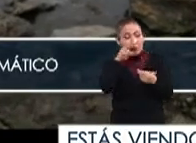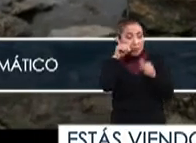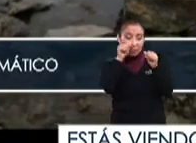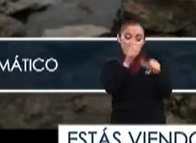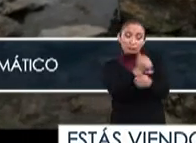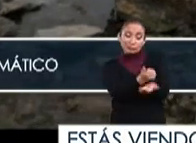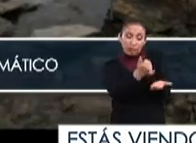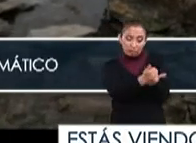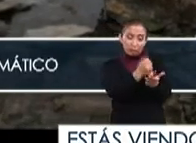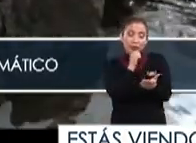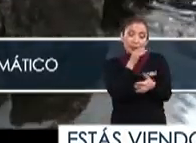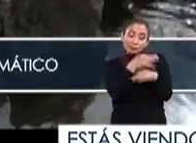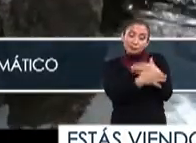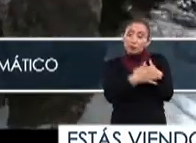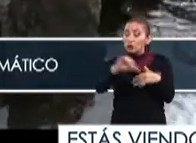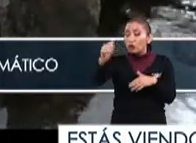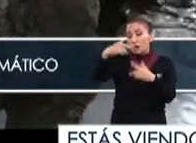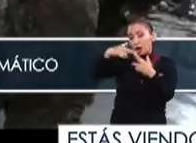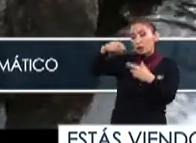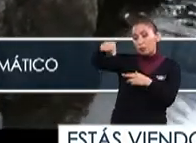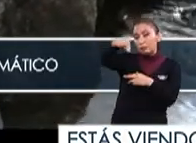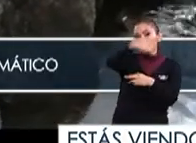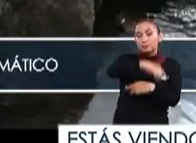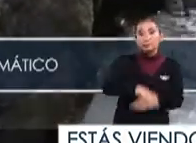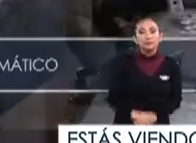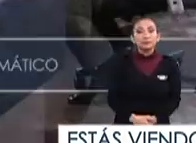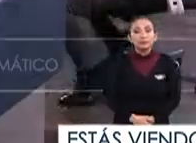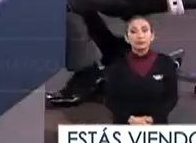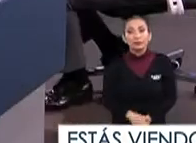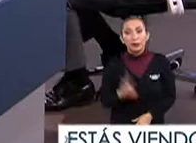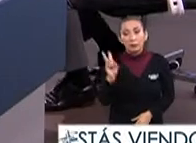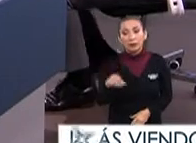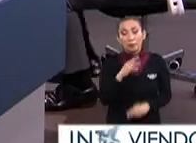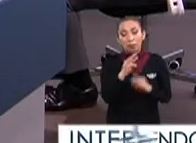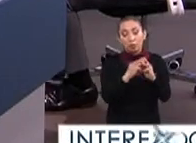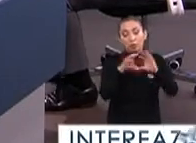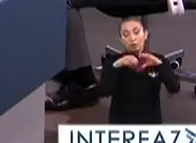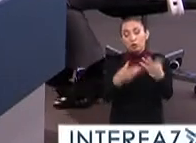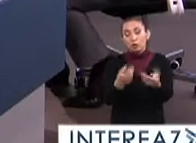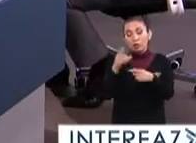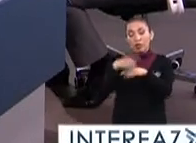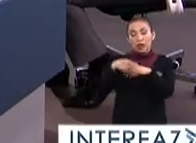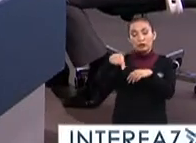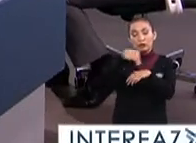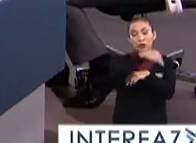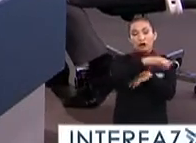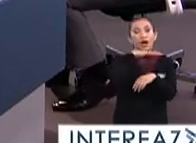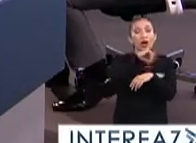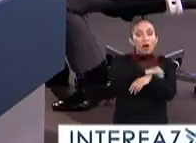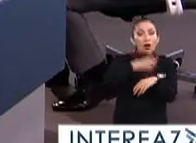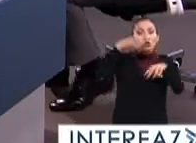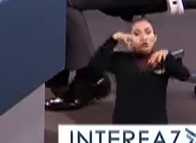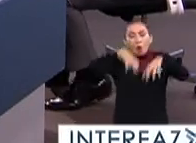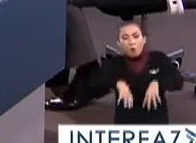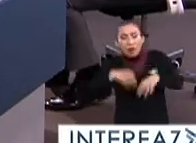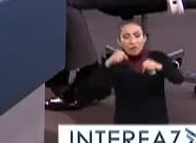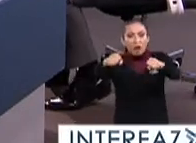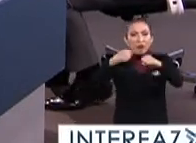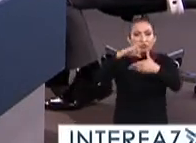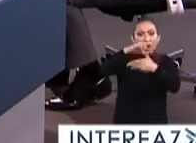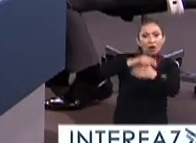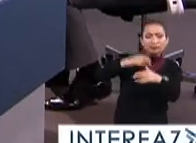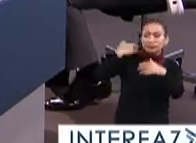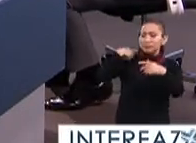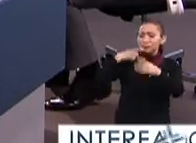bueno, posteriormente también las demás regiones, obviamente. Por supuesto, finalmente todo el mundo tiene estas afectaciones de alguna forma u otra, Exacto. aunque haya unas con